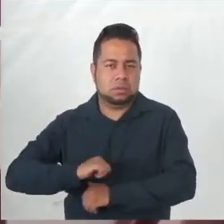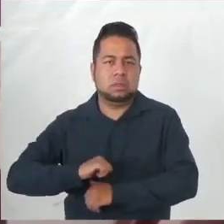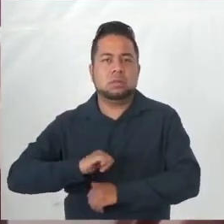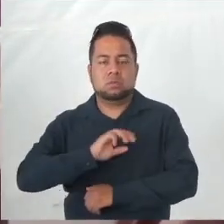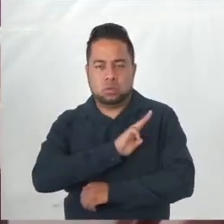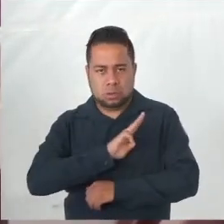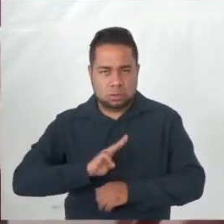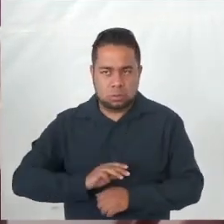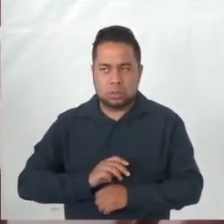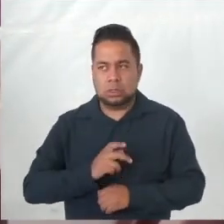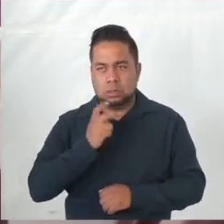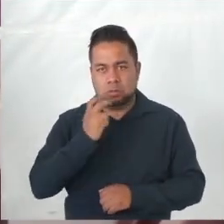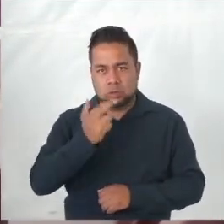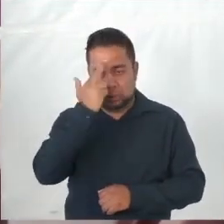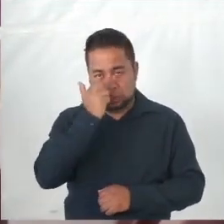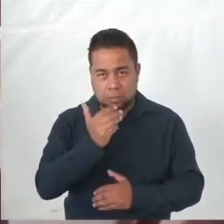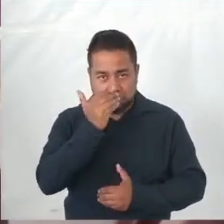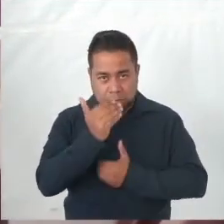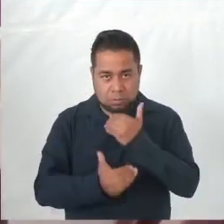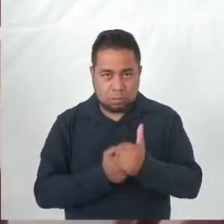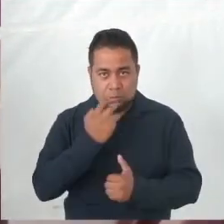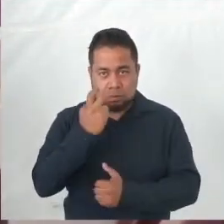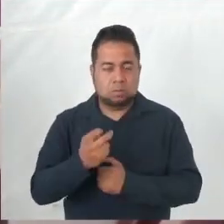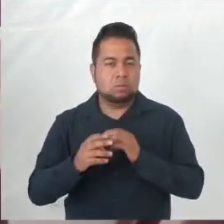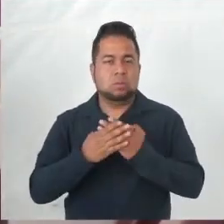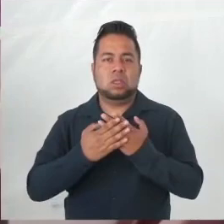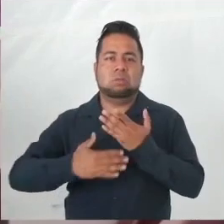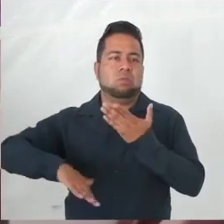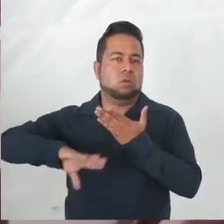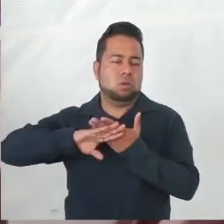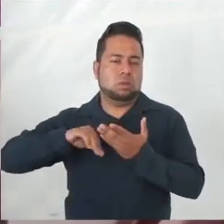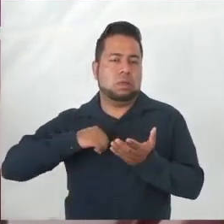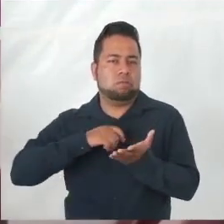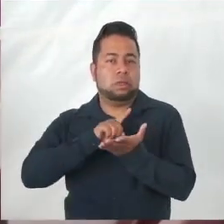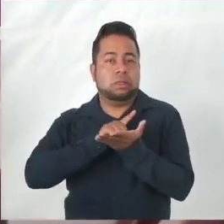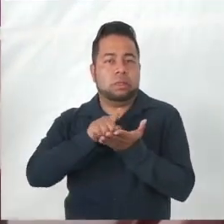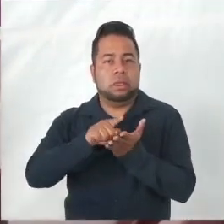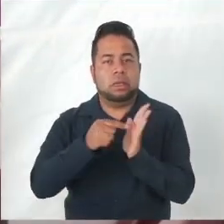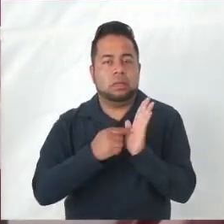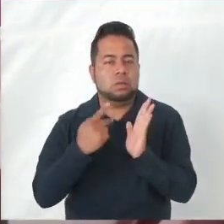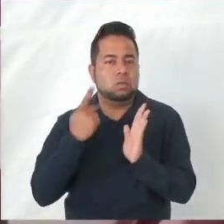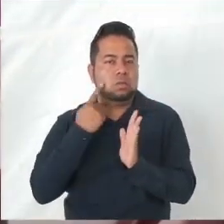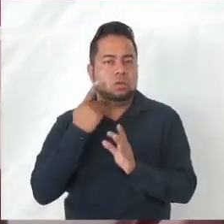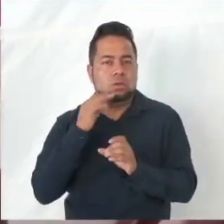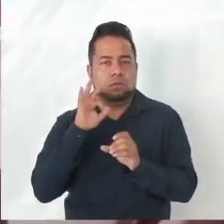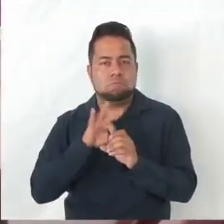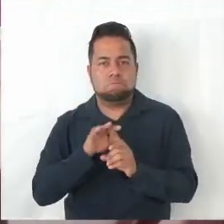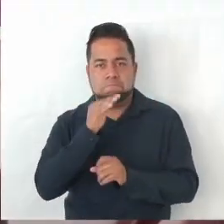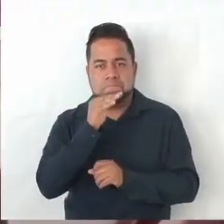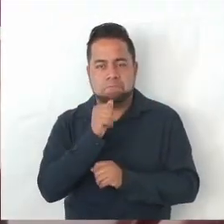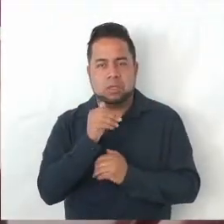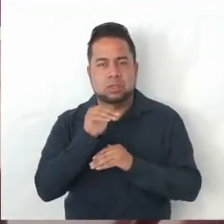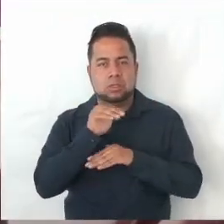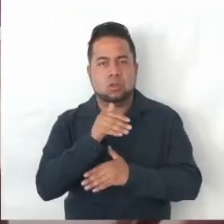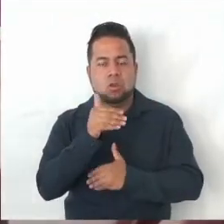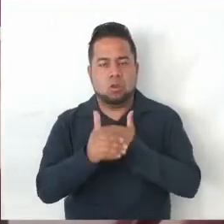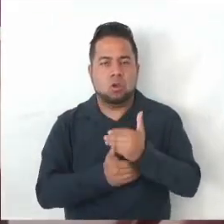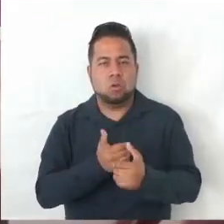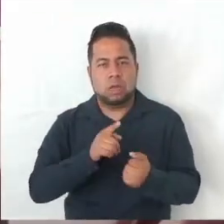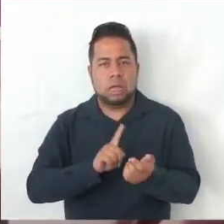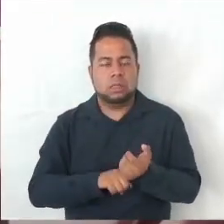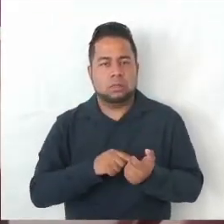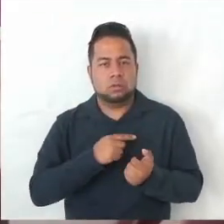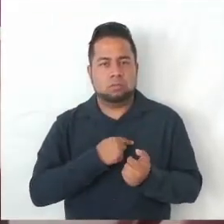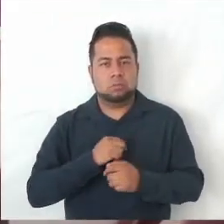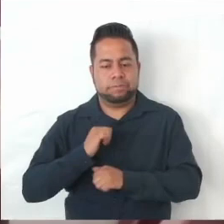municipales y en consecuencia una violación a sus derechos político-electorales en la vertiente del ejercicio